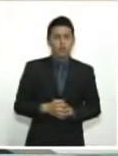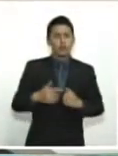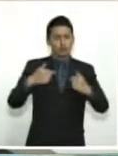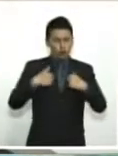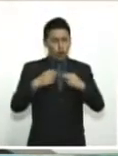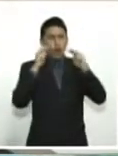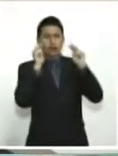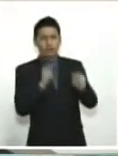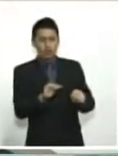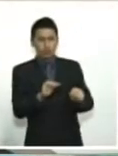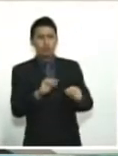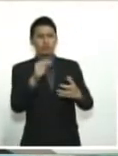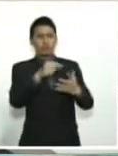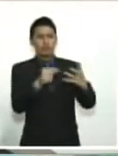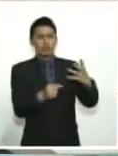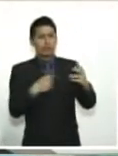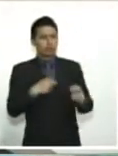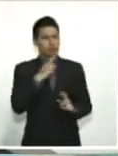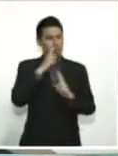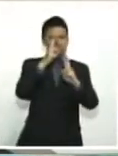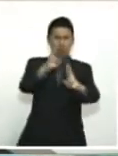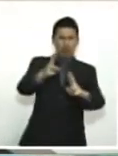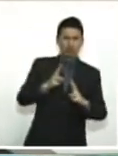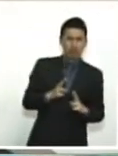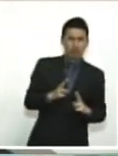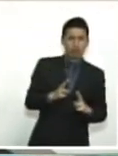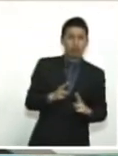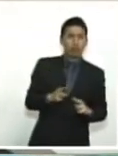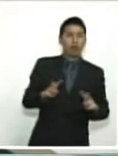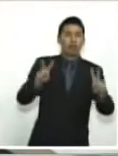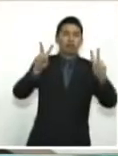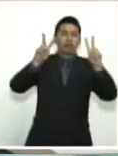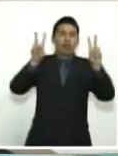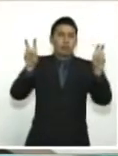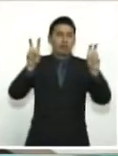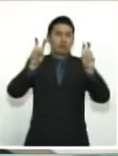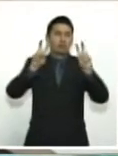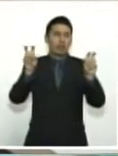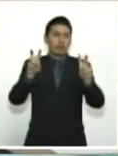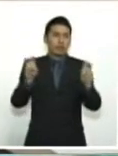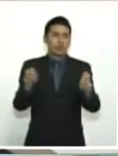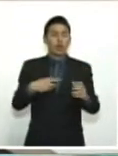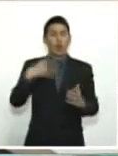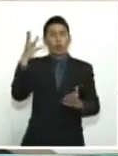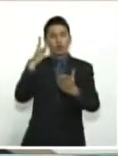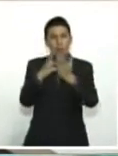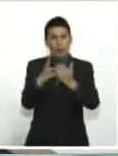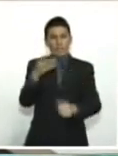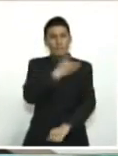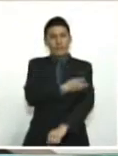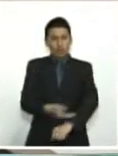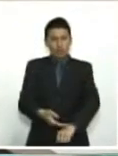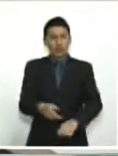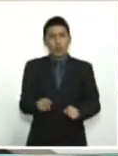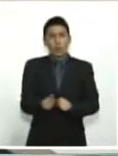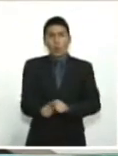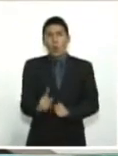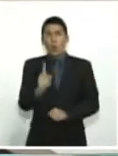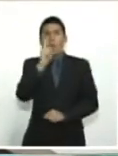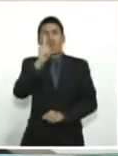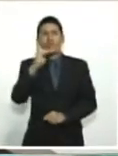Observo que nos traen como respuesta temas como de 4.000 millones para recuperar un